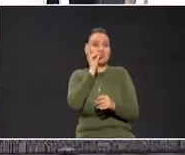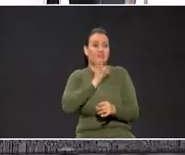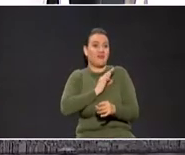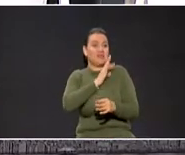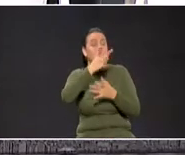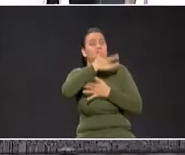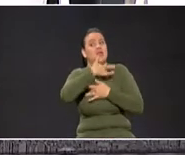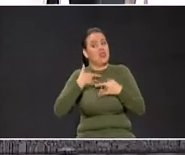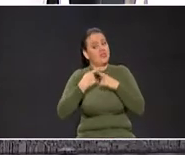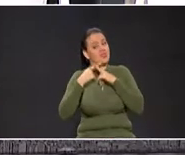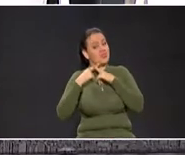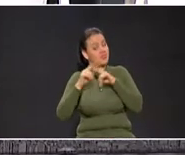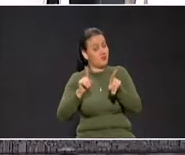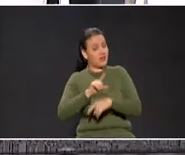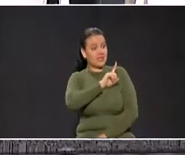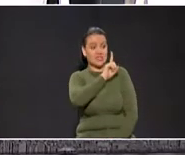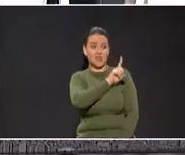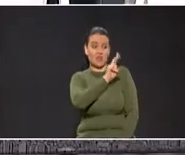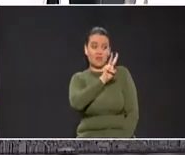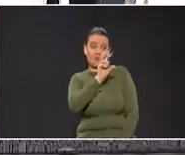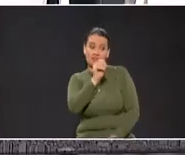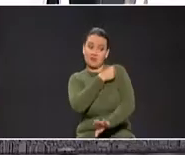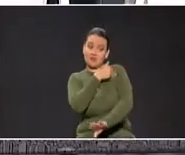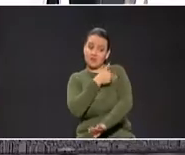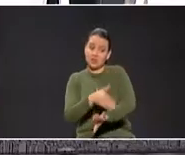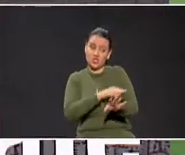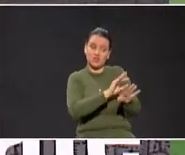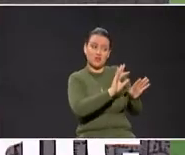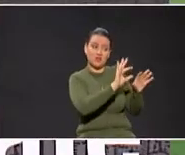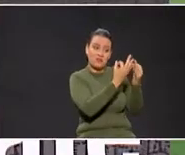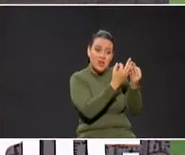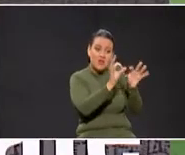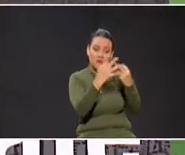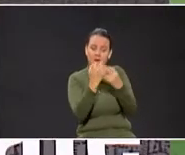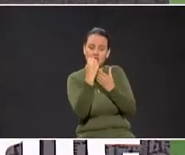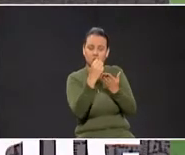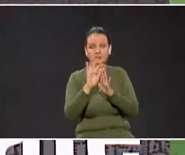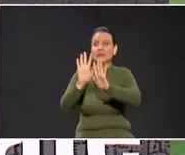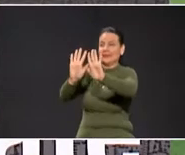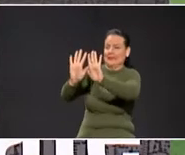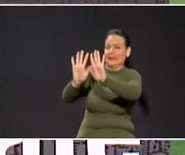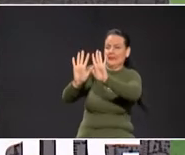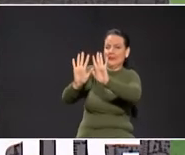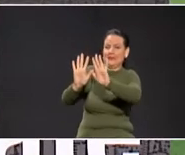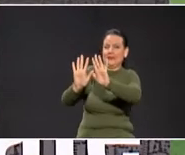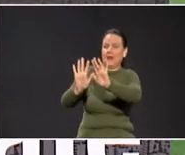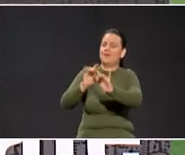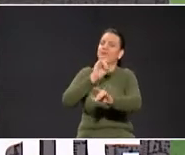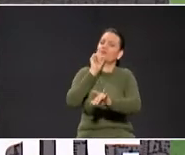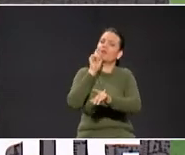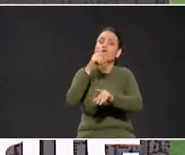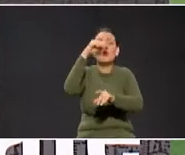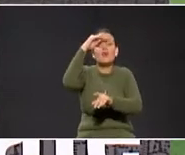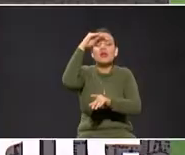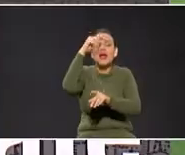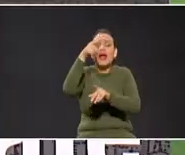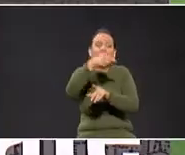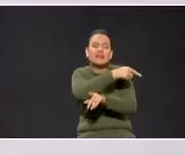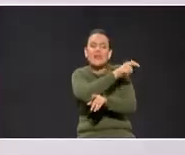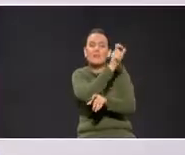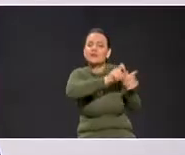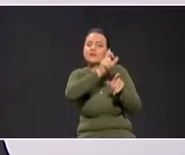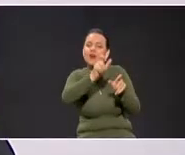120 millones de la familia candidato víctor correa cuál sería su programa de atención a los habitantes de calle